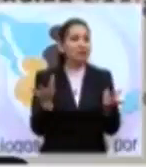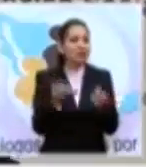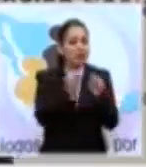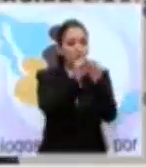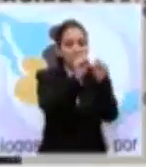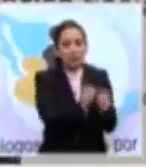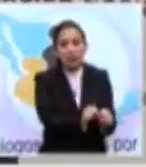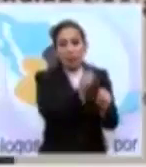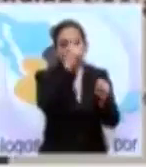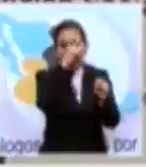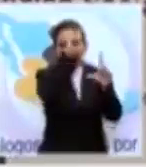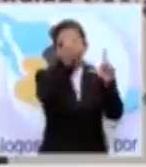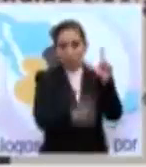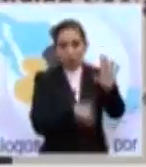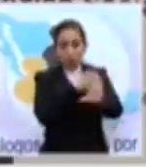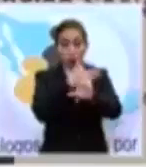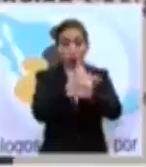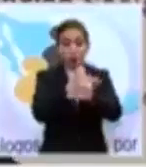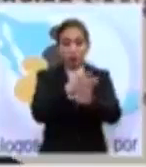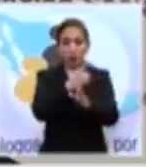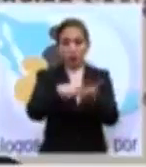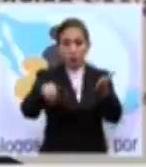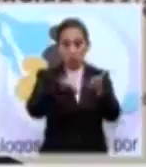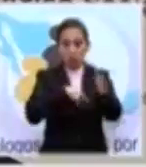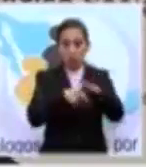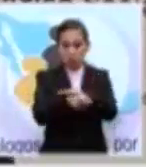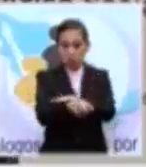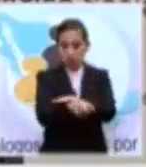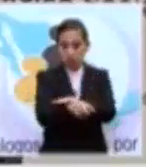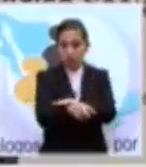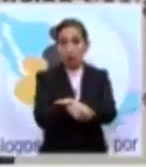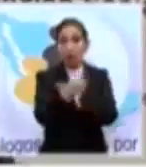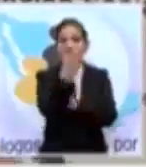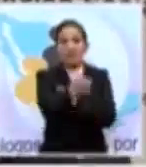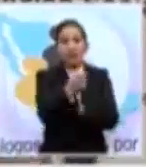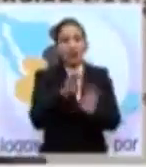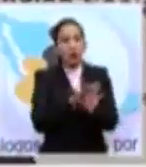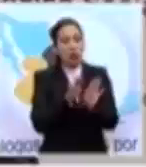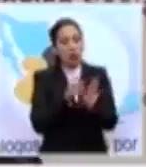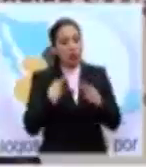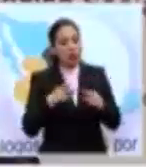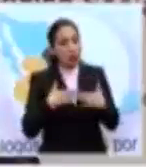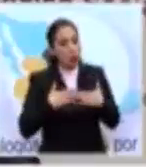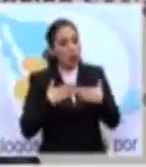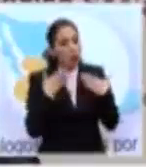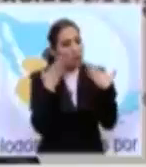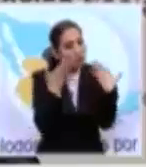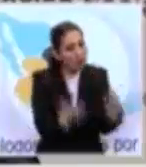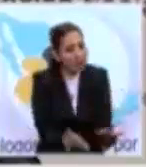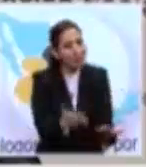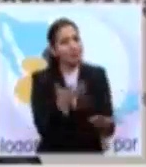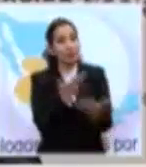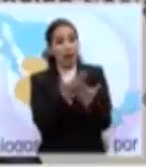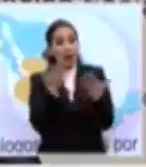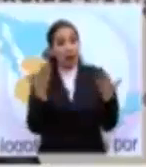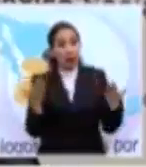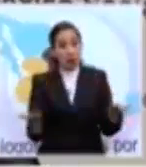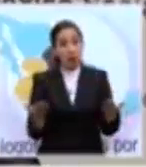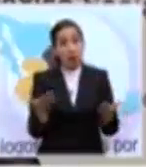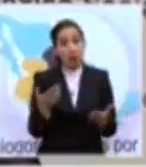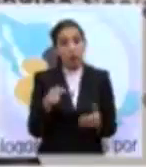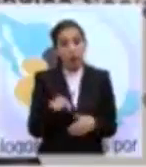nacional anticorrupción que nos permita devolverle la confianza al ciudadano que hoy se tiene